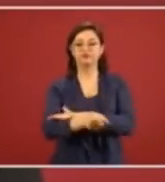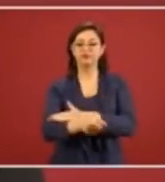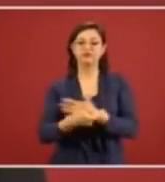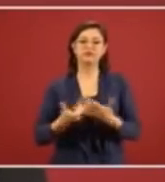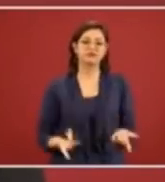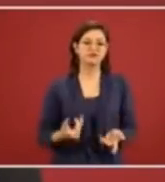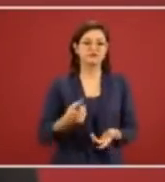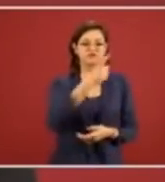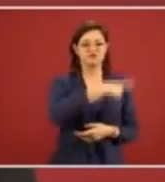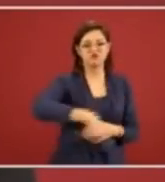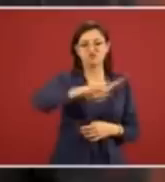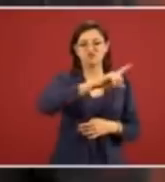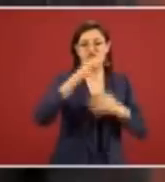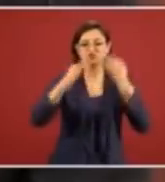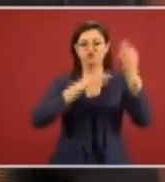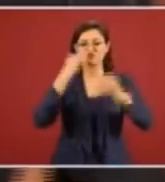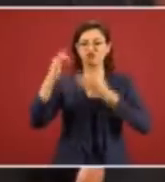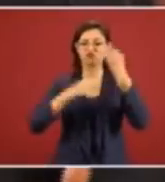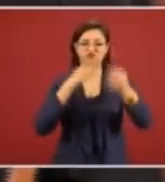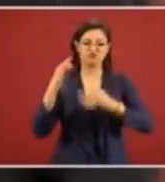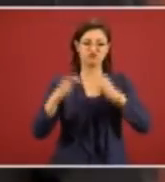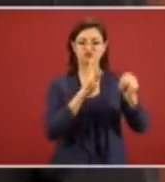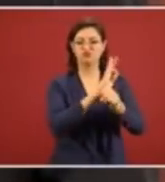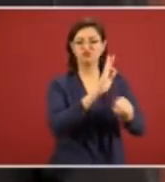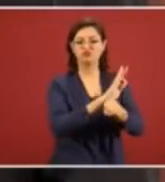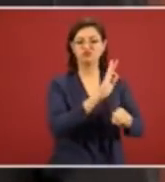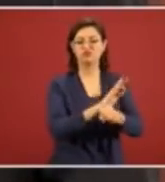formadores de opinión. Entonces, todo eso ya se terminó.